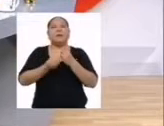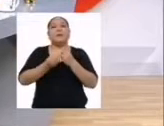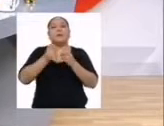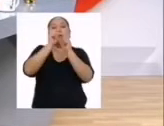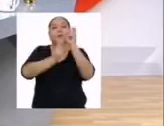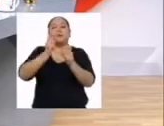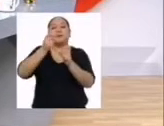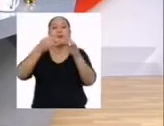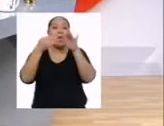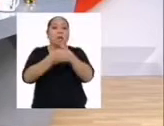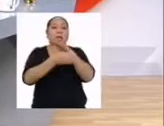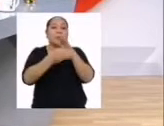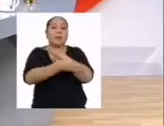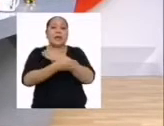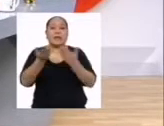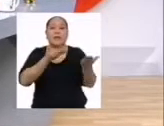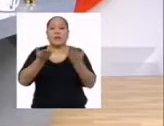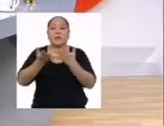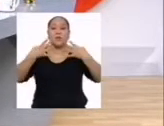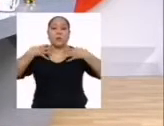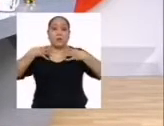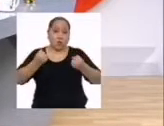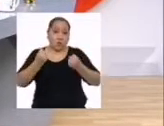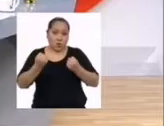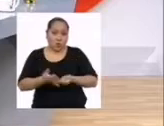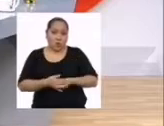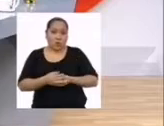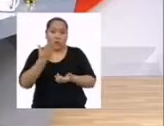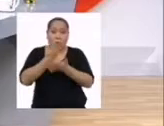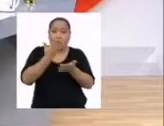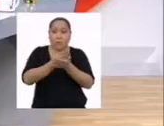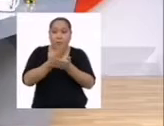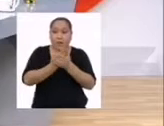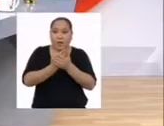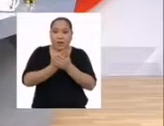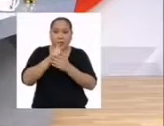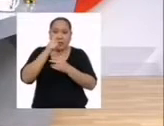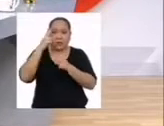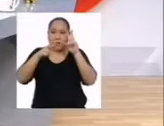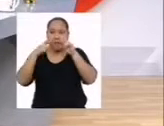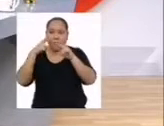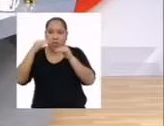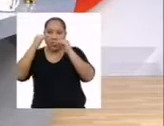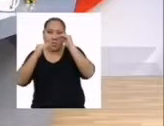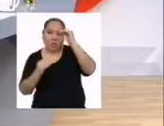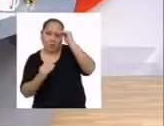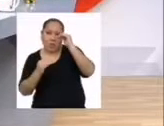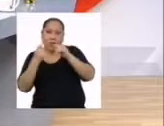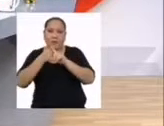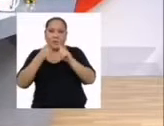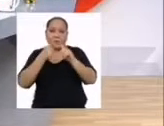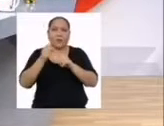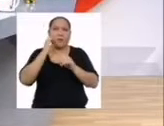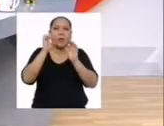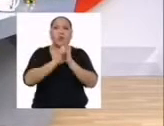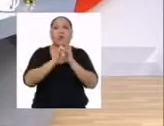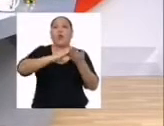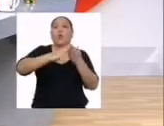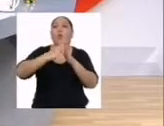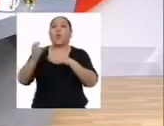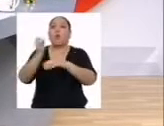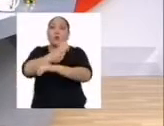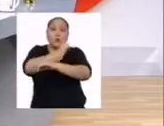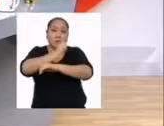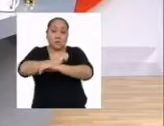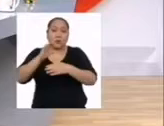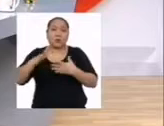al servicio de salud y verificar si es que hay brechas o diferencias. Por ejemplo, si los pueblos indígenas acceden